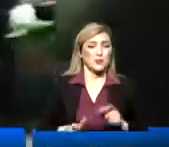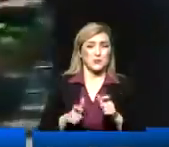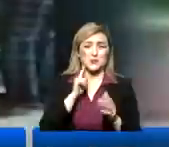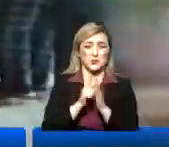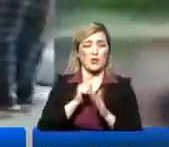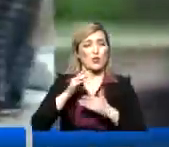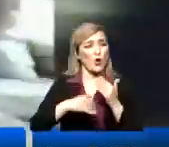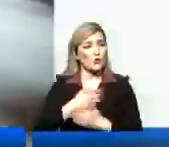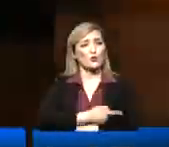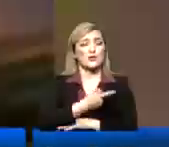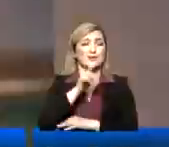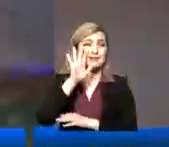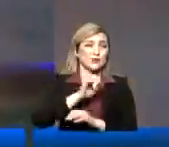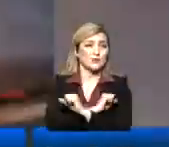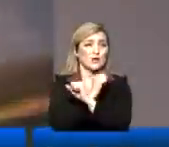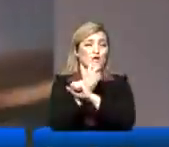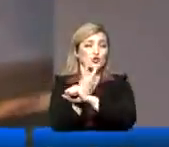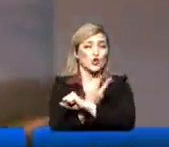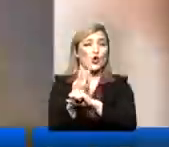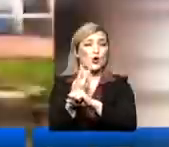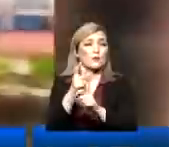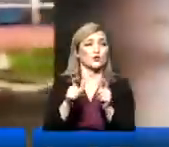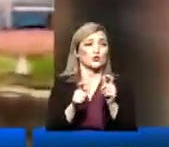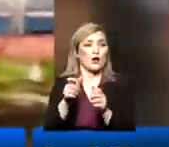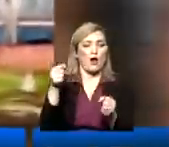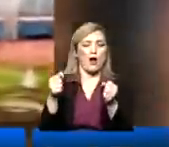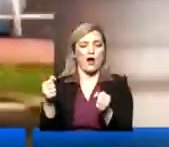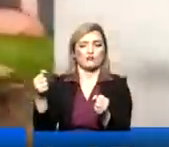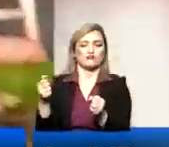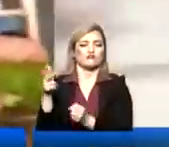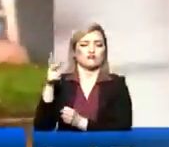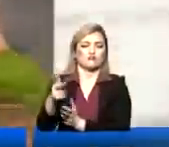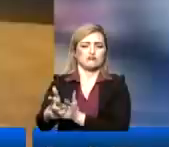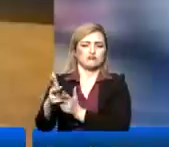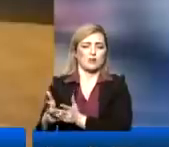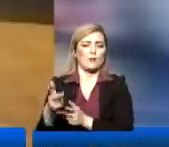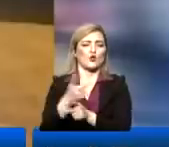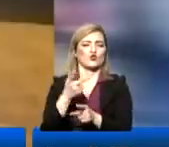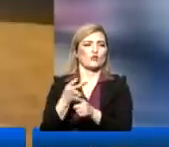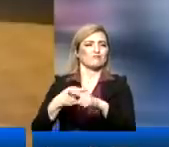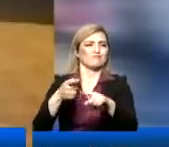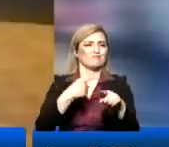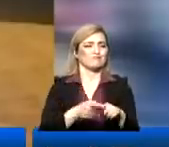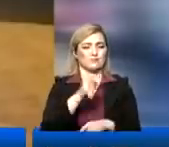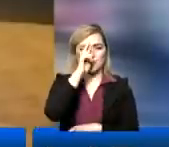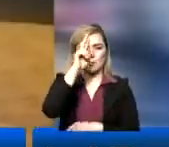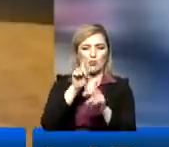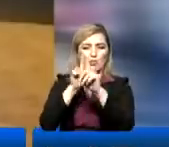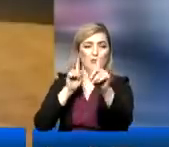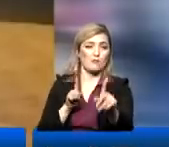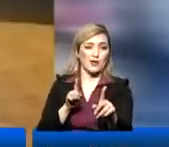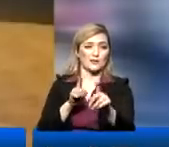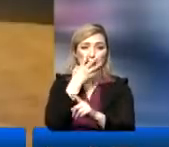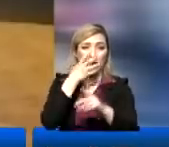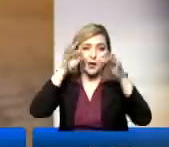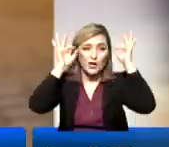las 5 de la mañana y por un lapso de 2 horas, comerciantes estacionan sus camiones para ofertar diversidad de productos, sin respetar el distanciamiento y